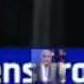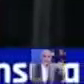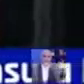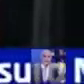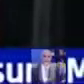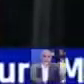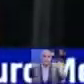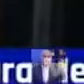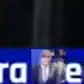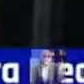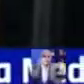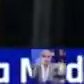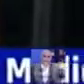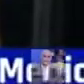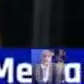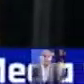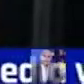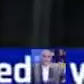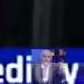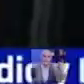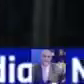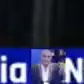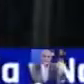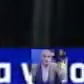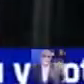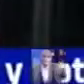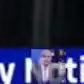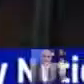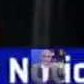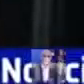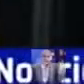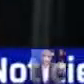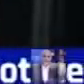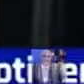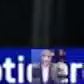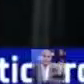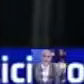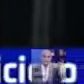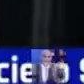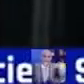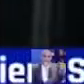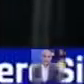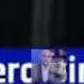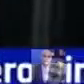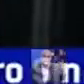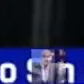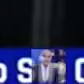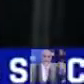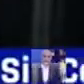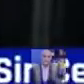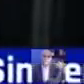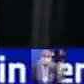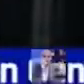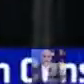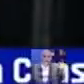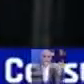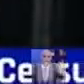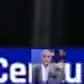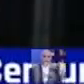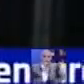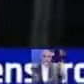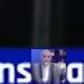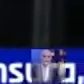Lili Telles, y después Lili Telles literalmente se vuelve loca y revienta como vil porro la sesión en el Senado